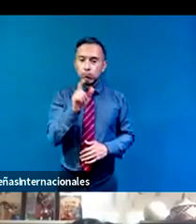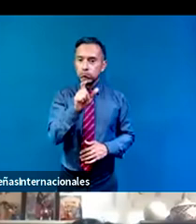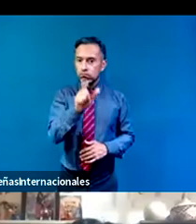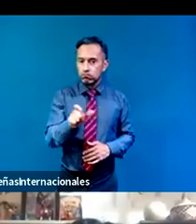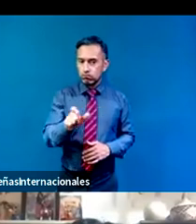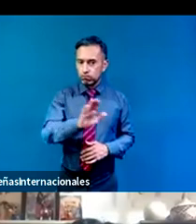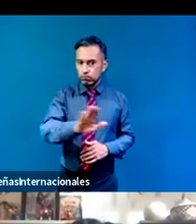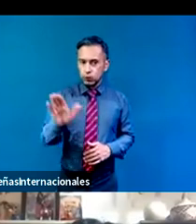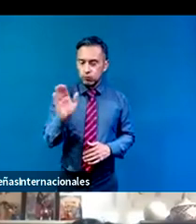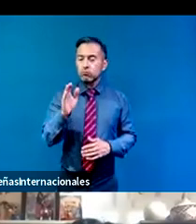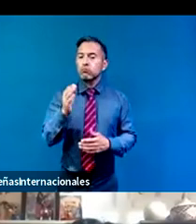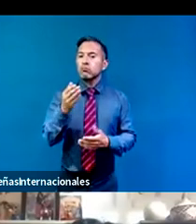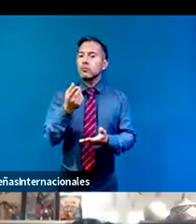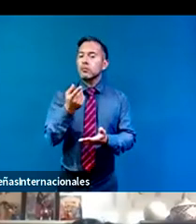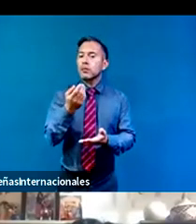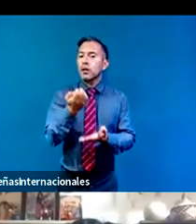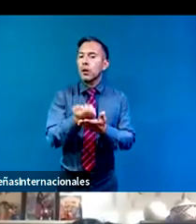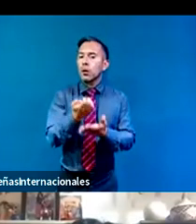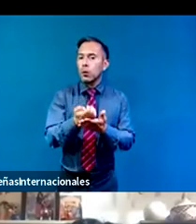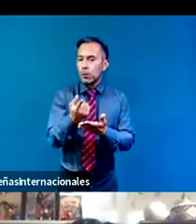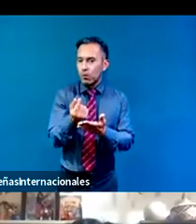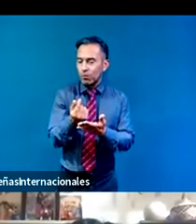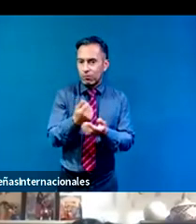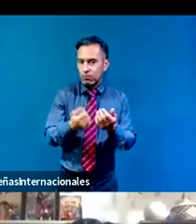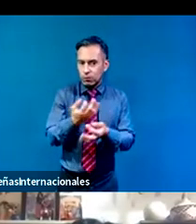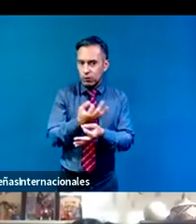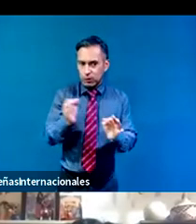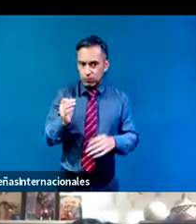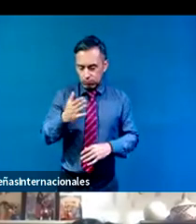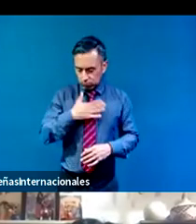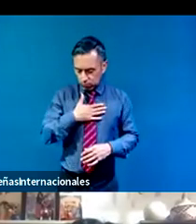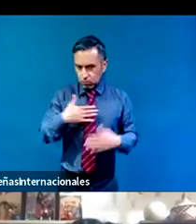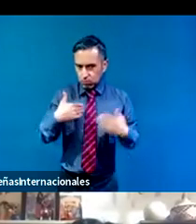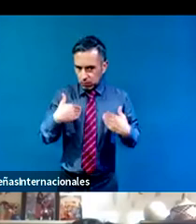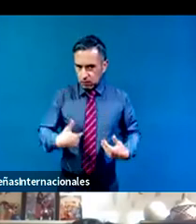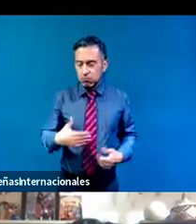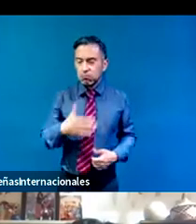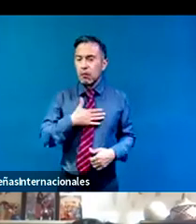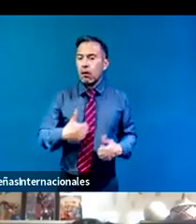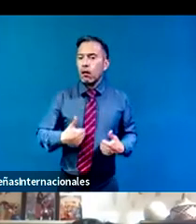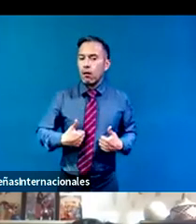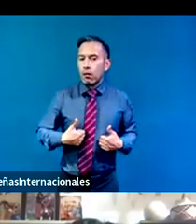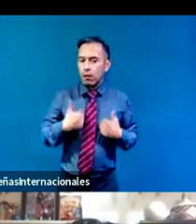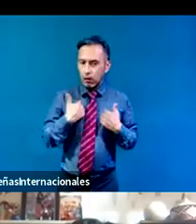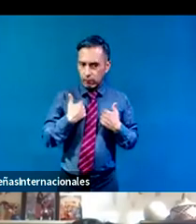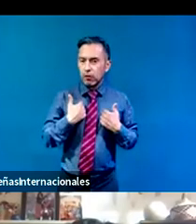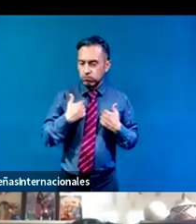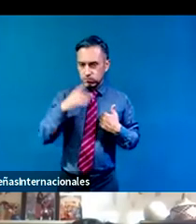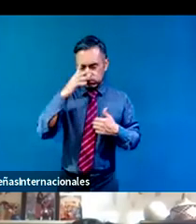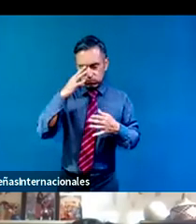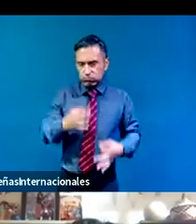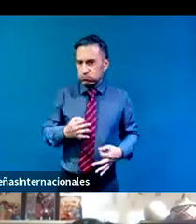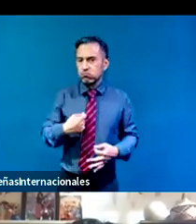la capacidad para decidir sobre sus cuerpos y sus vidas. Y esto es fundamental para construir